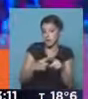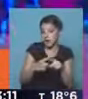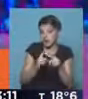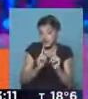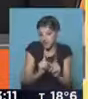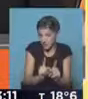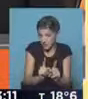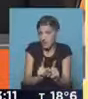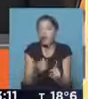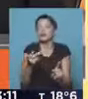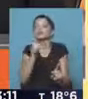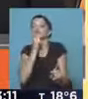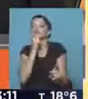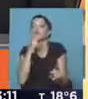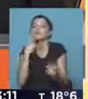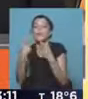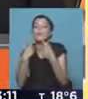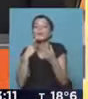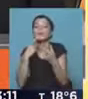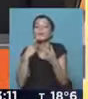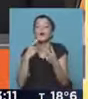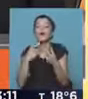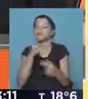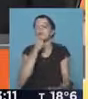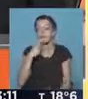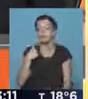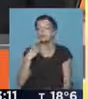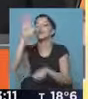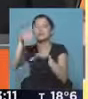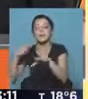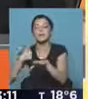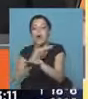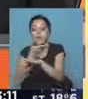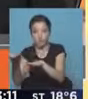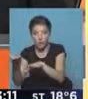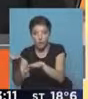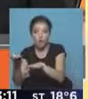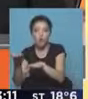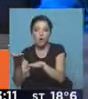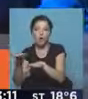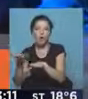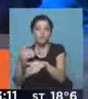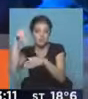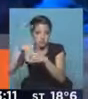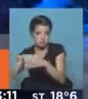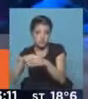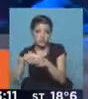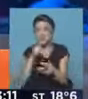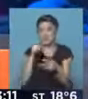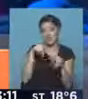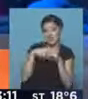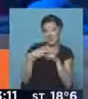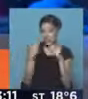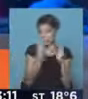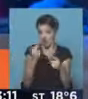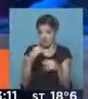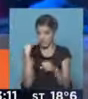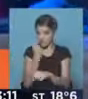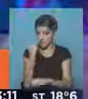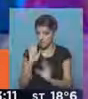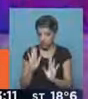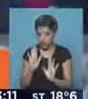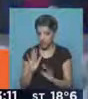se vote por motivos distintos de los que nos convocaron a expresar, no, me parece que no invalida la herramienta. Marcelo, vos que, vamos a